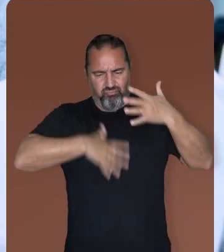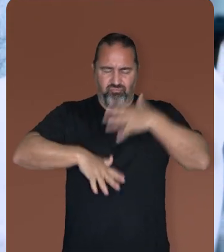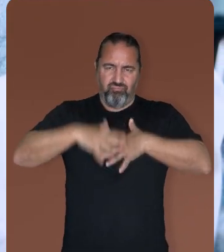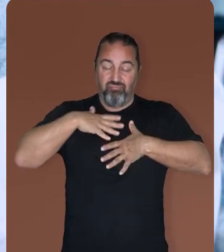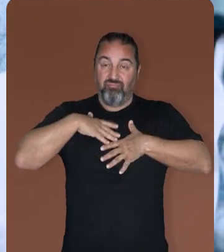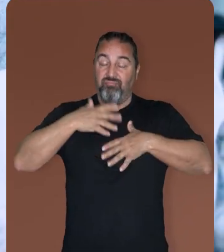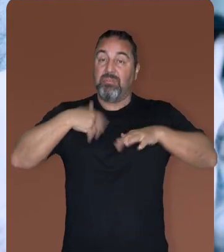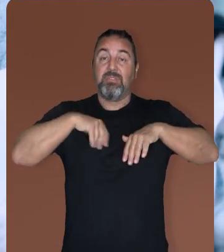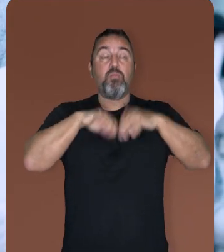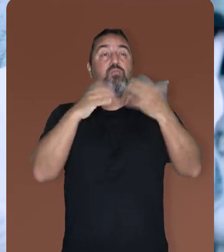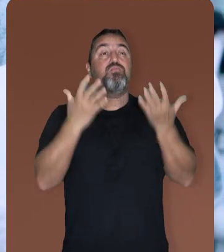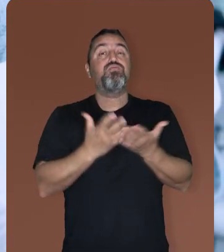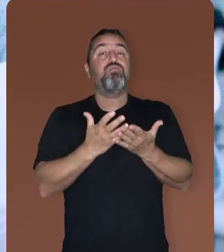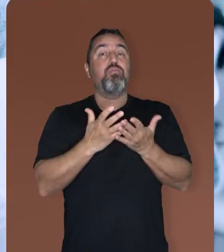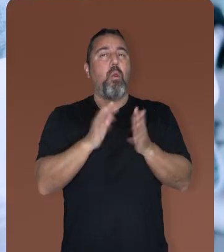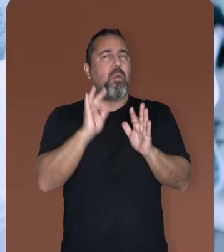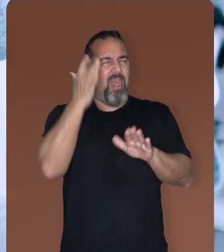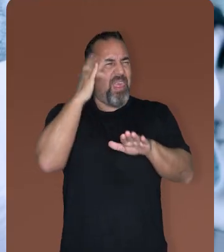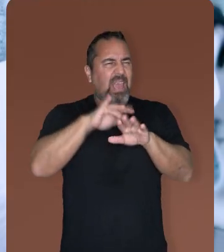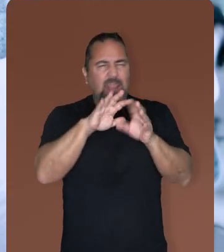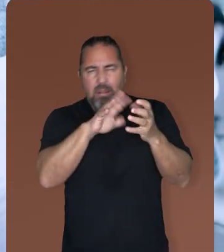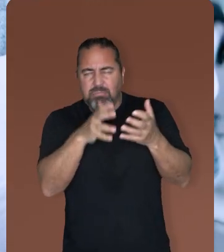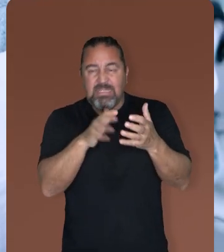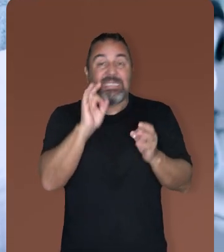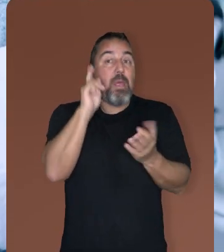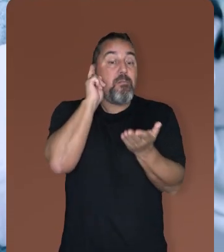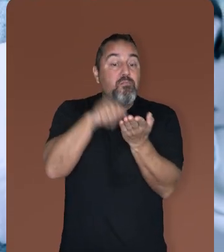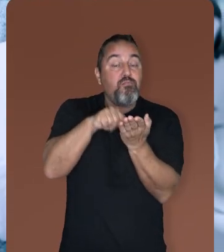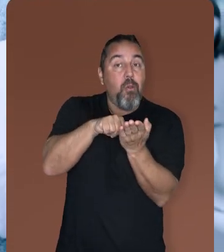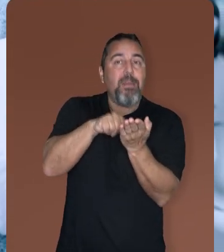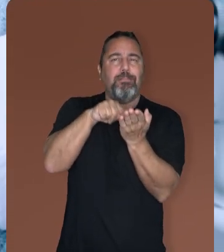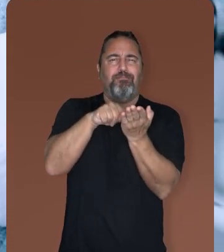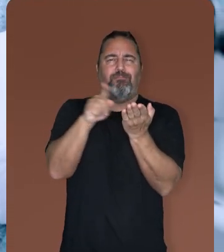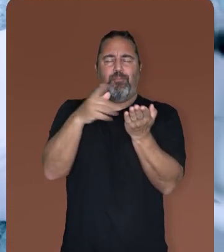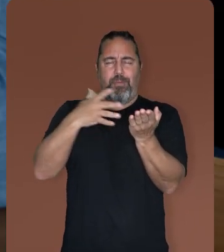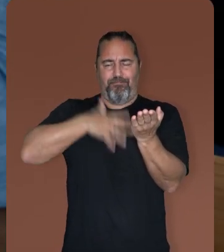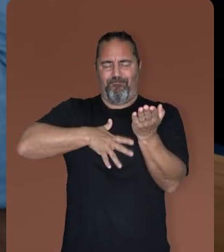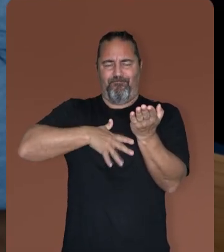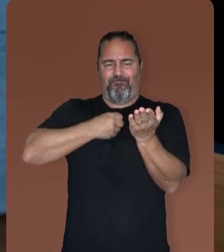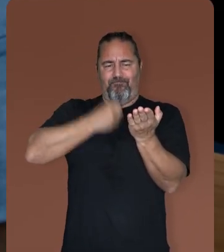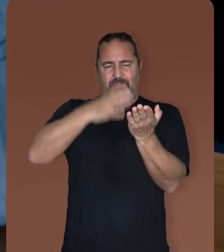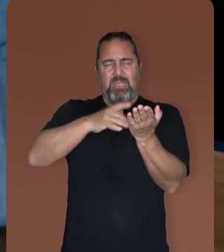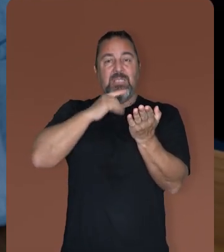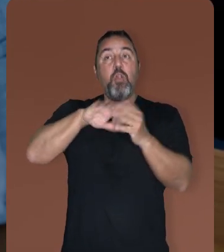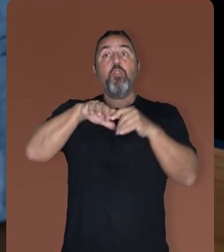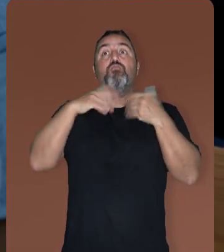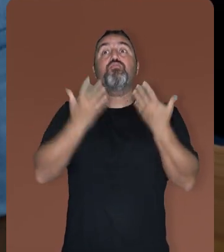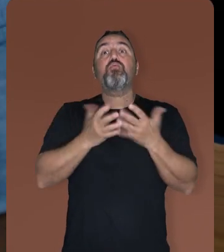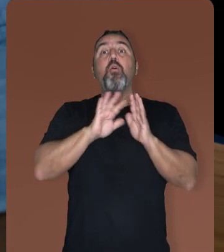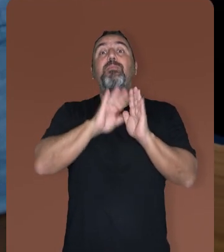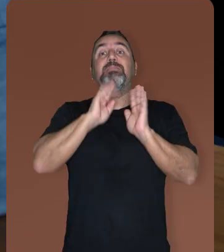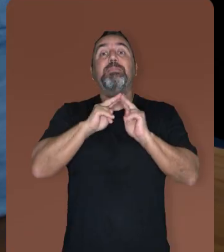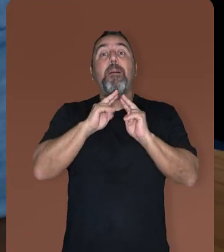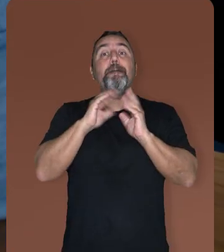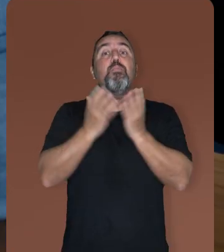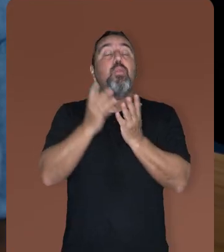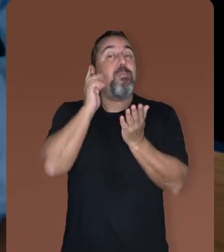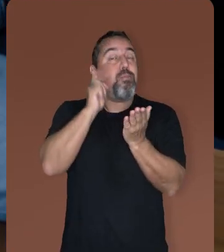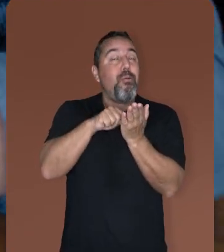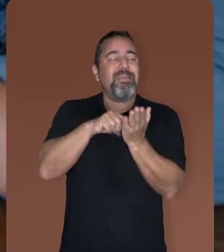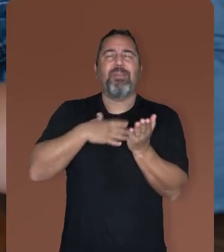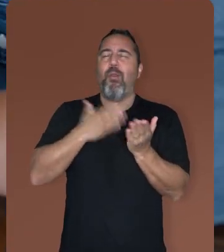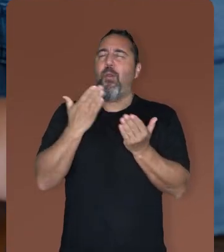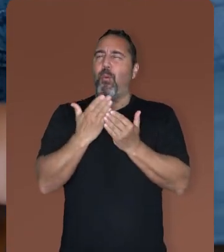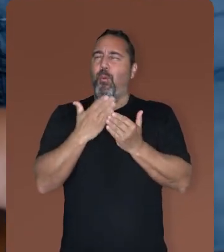Queres dar o salto ao mundo digital desde o teu móvil? Digitalízate e conquista o mundo móvil é un curso presencial de